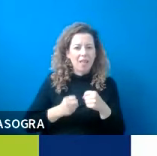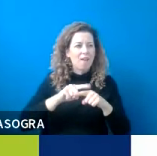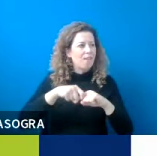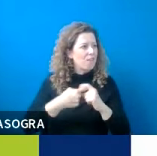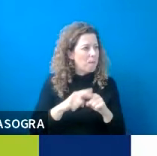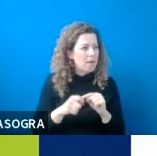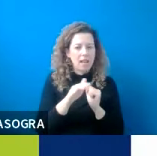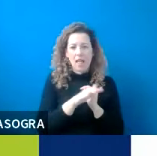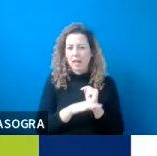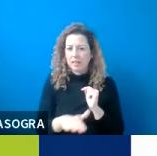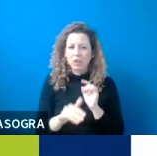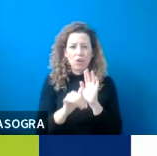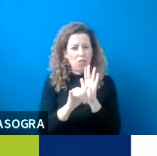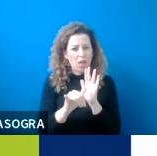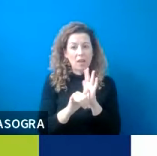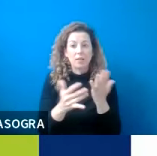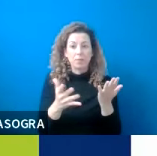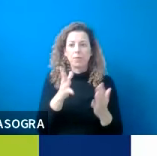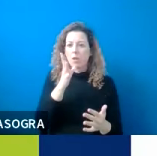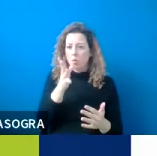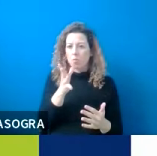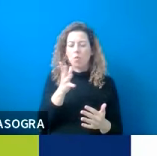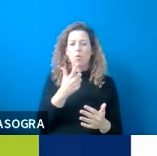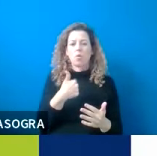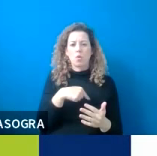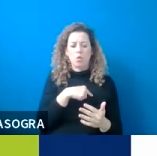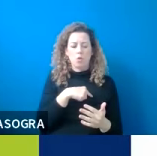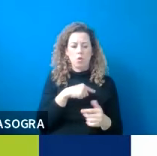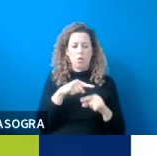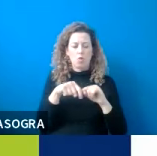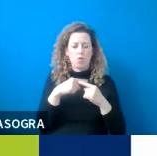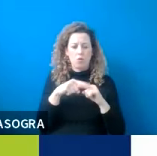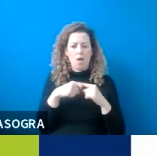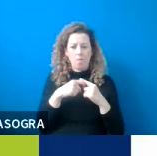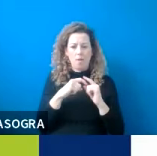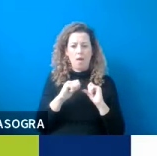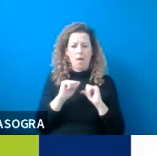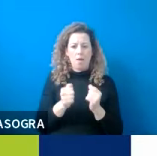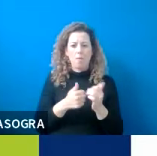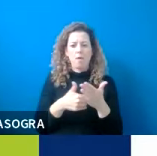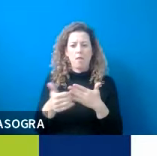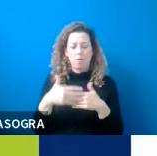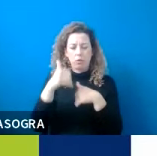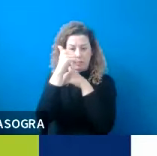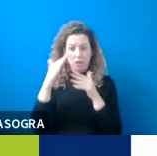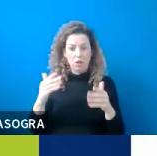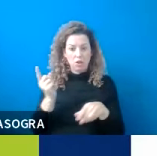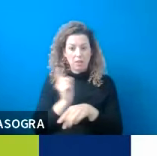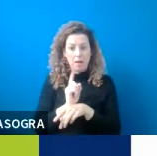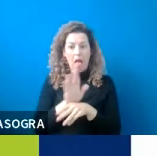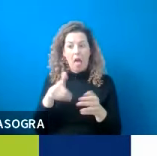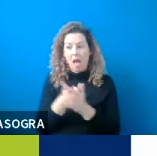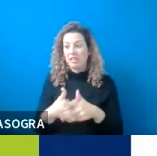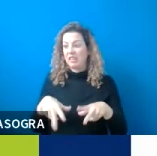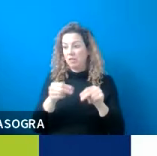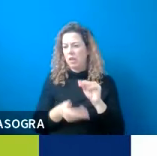los menores, ya que nos juntamos con la familia desde que entran en el proceso de atención temprana hasta que se van